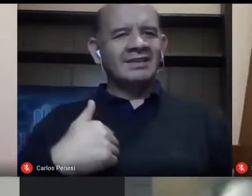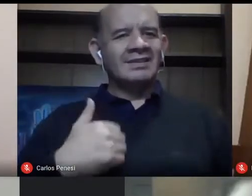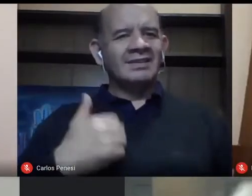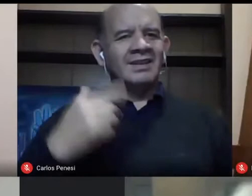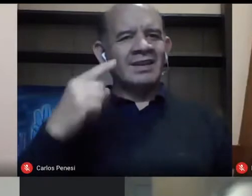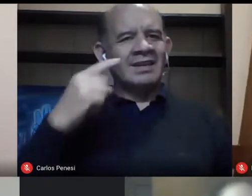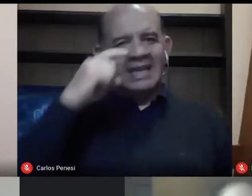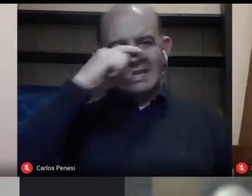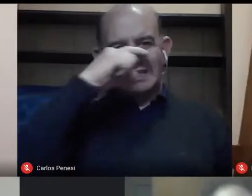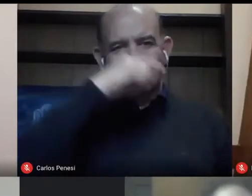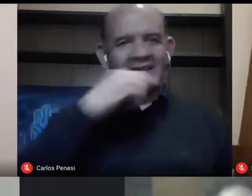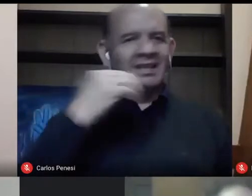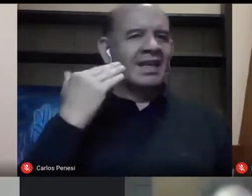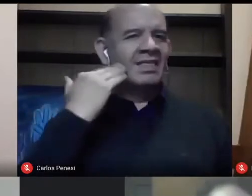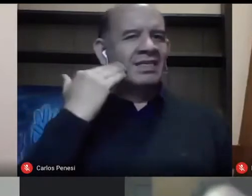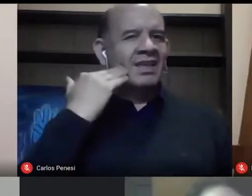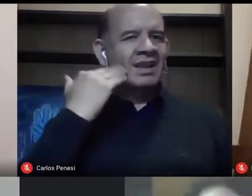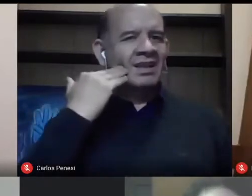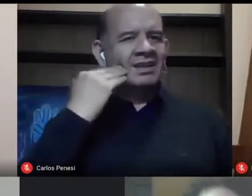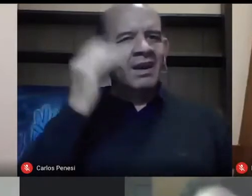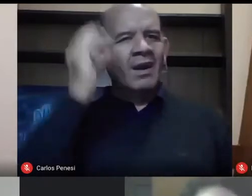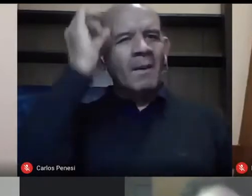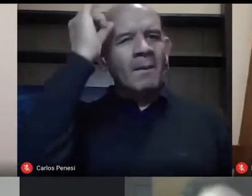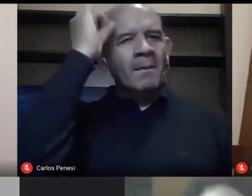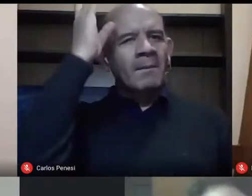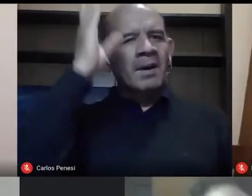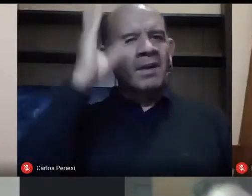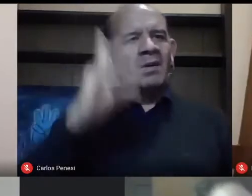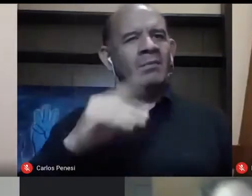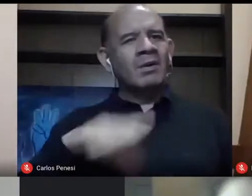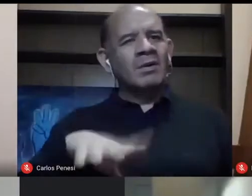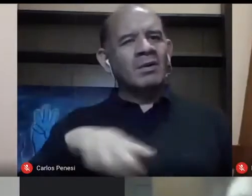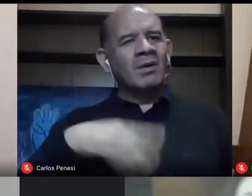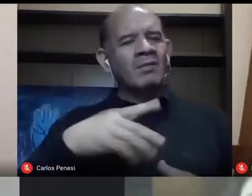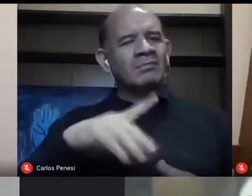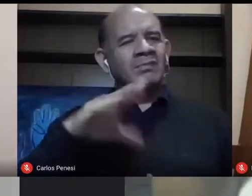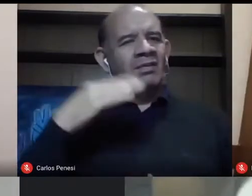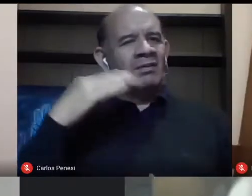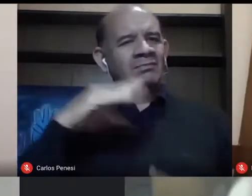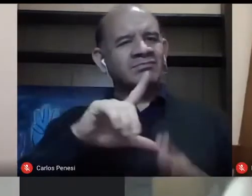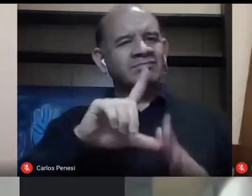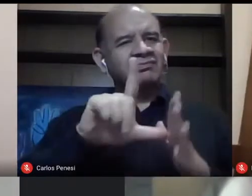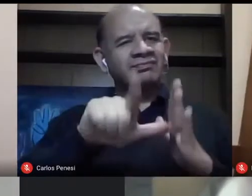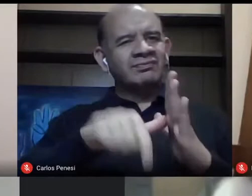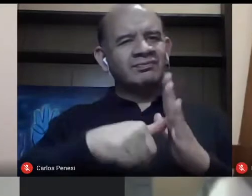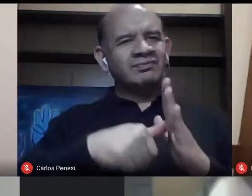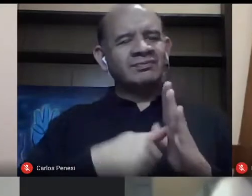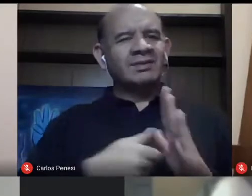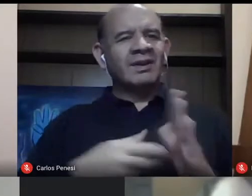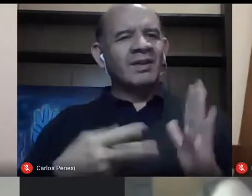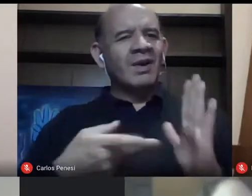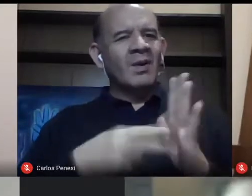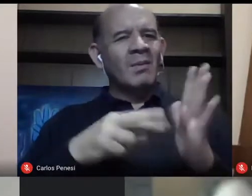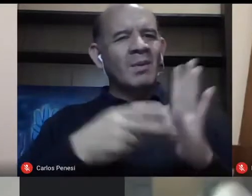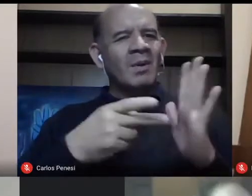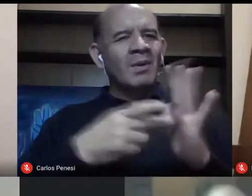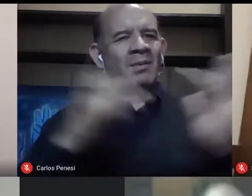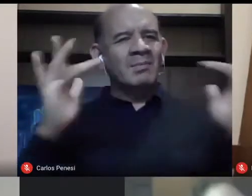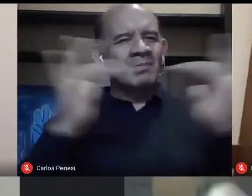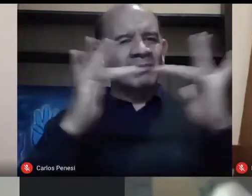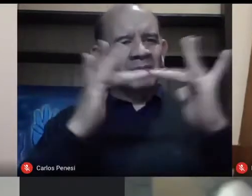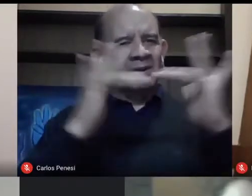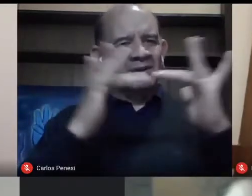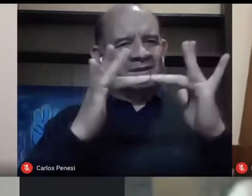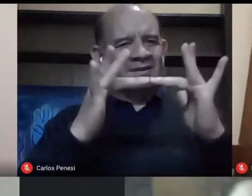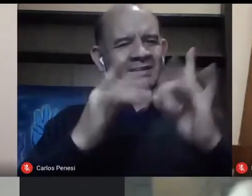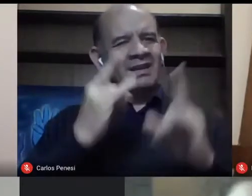19 horas. Les pedimos disculpas por los inconvenientes técnicos. Seguimos aprendiendo, estando en diciembre, pero siempre las cuestiones técnicas en